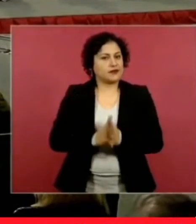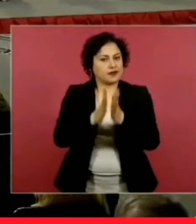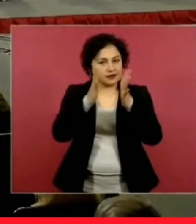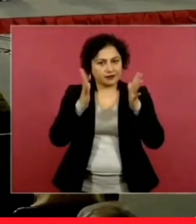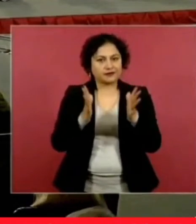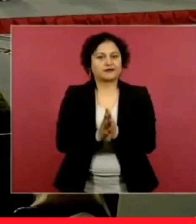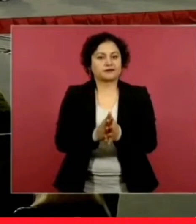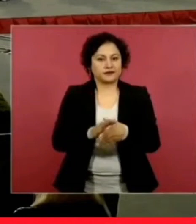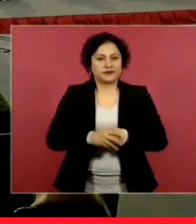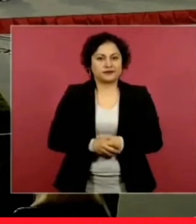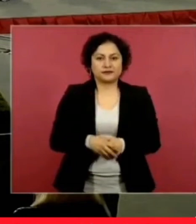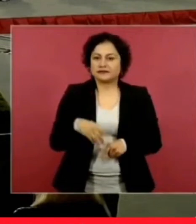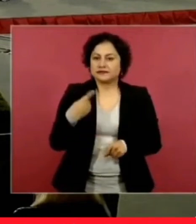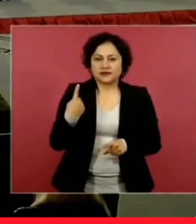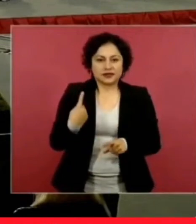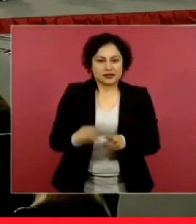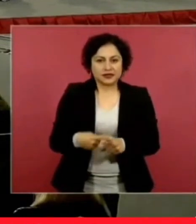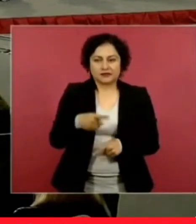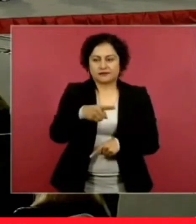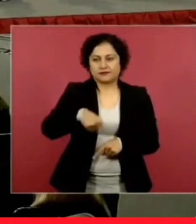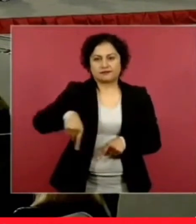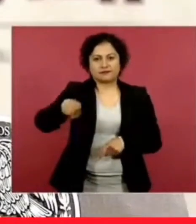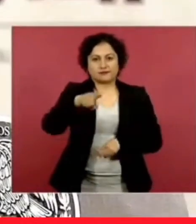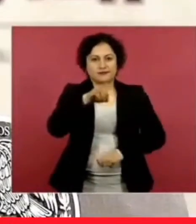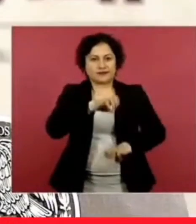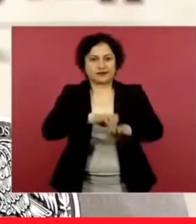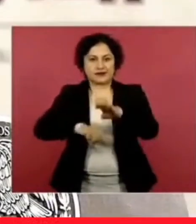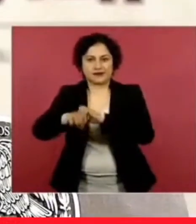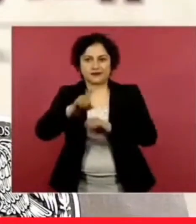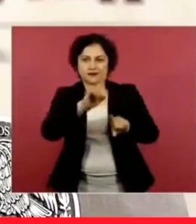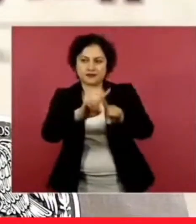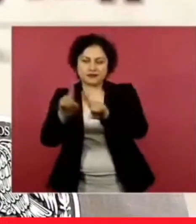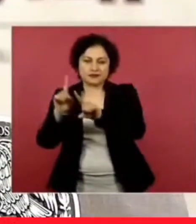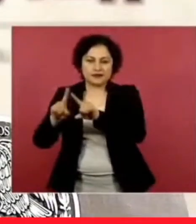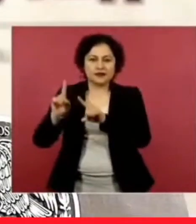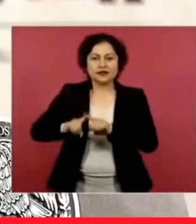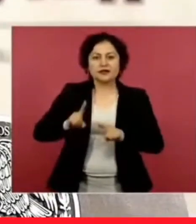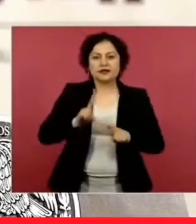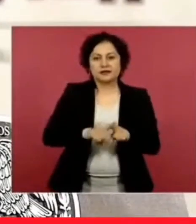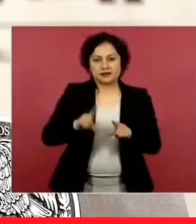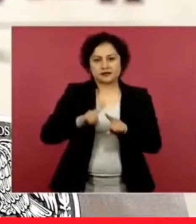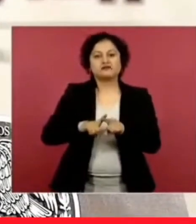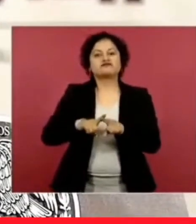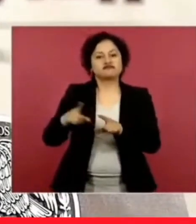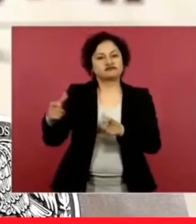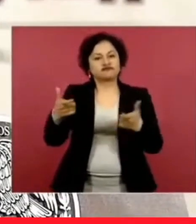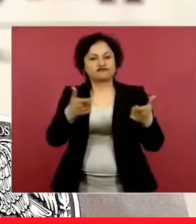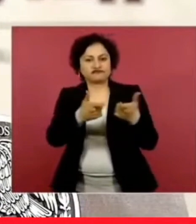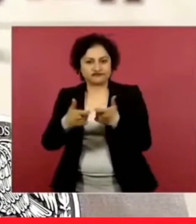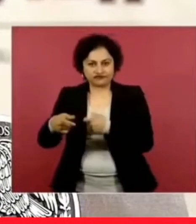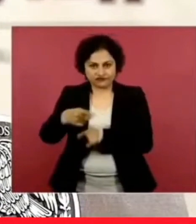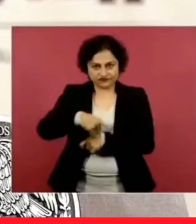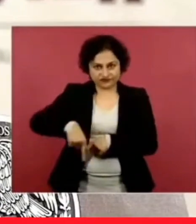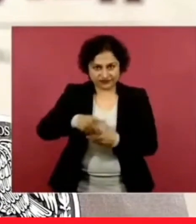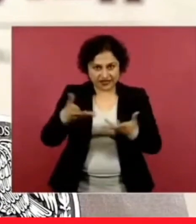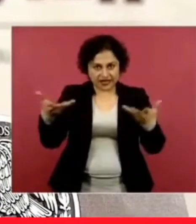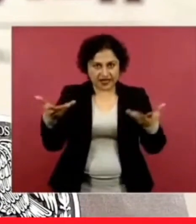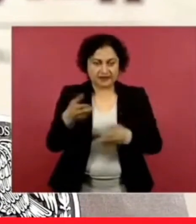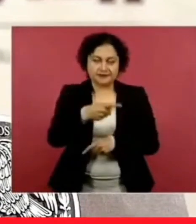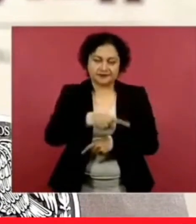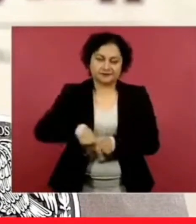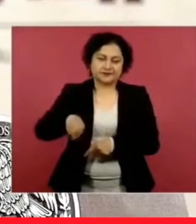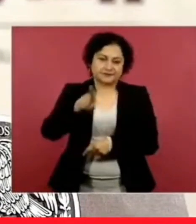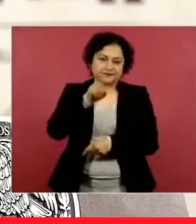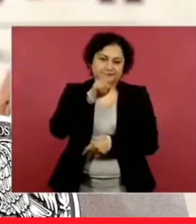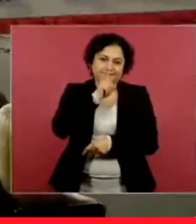tren son los proveedores los que son los pasajeros silenciosos por decirlo de alguna forma como ustedes saben